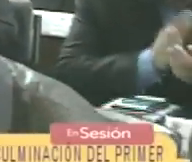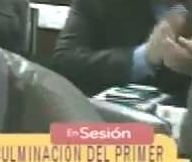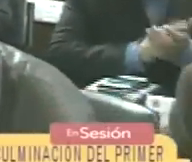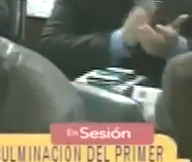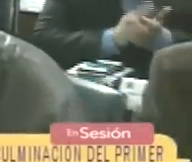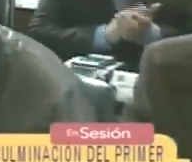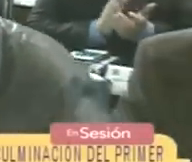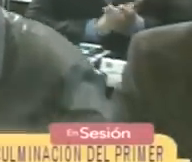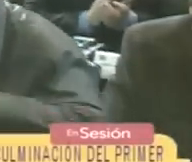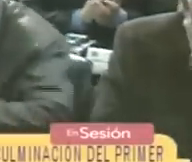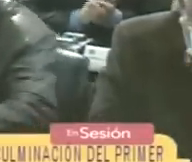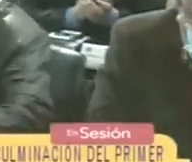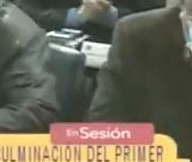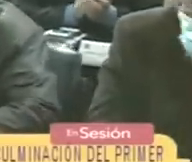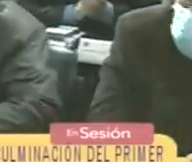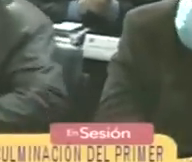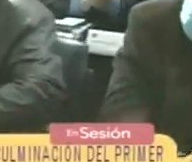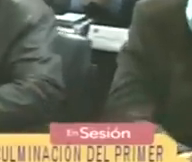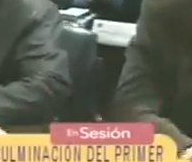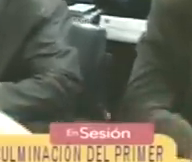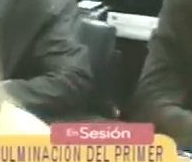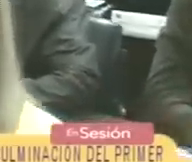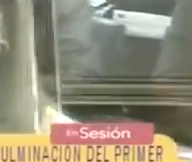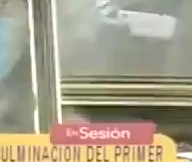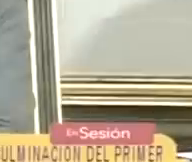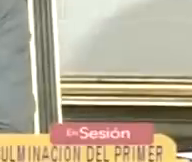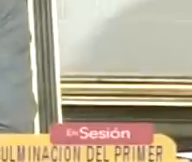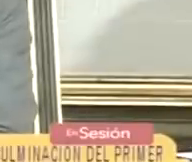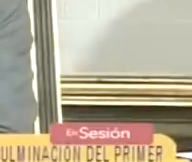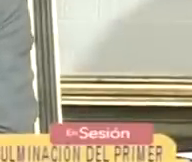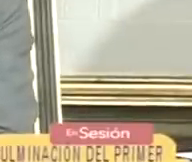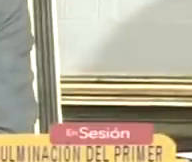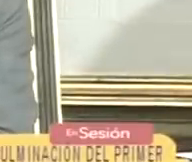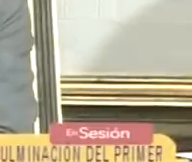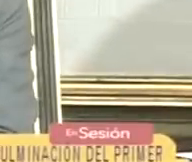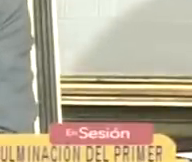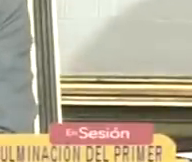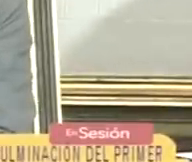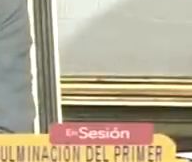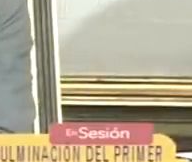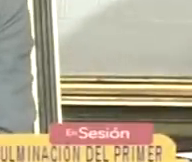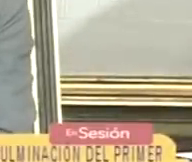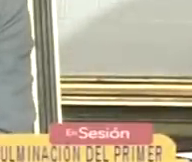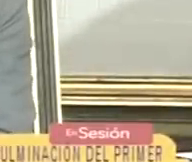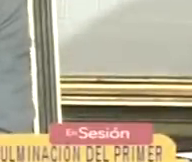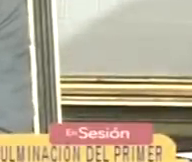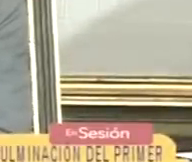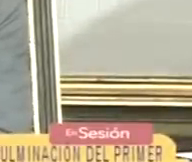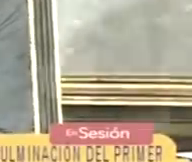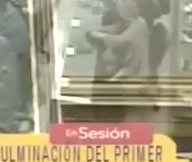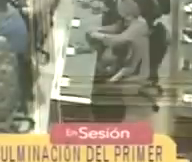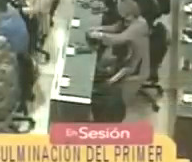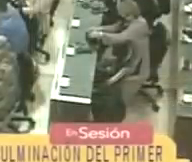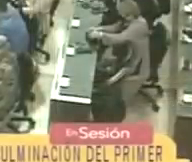a este... Gracias, cierre, diputado Carreño. Déjame el derecho de palabra al diputado Oscar Rondero.